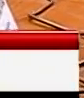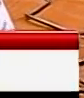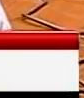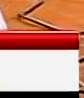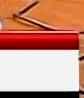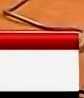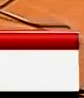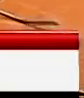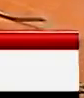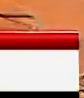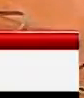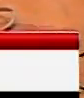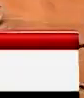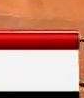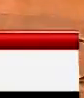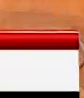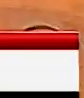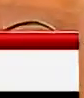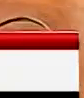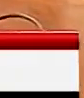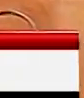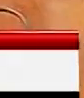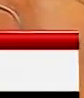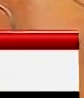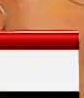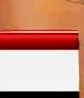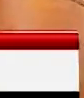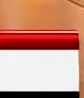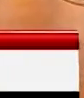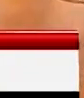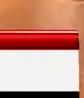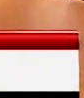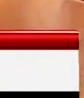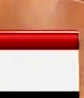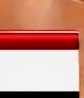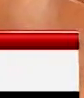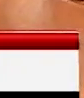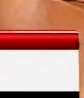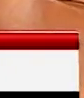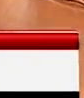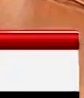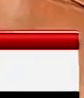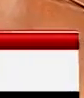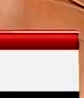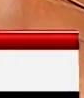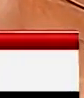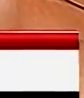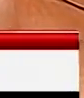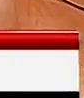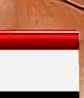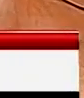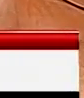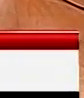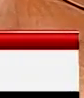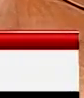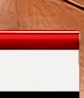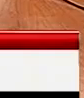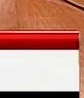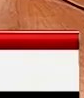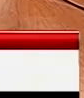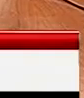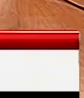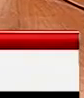cuadernillo de preguntas de las que no hemos podido detallar en la parte del presupuesto el cargo de la entrega este a su par